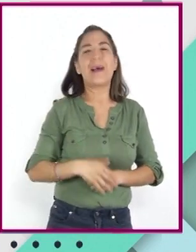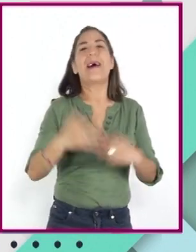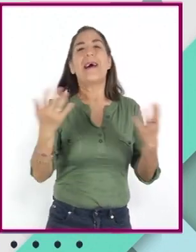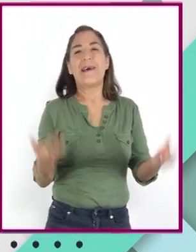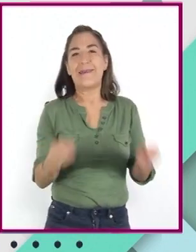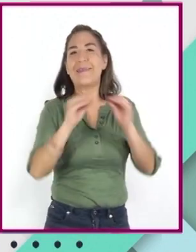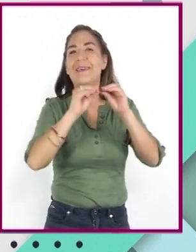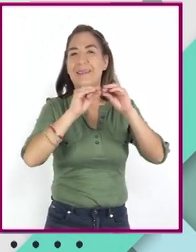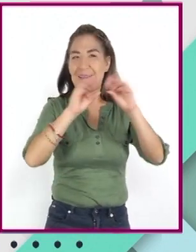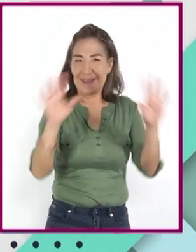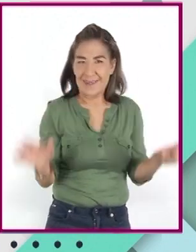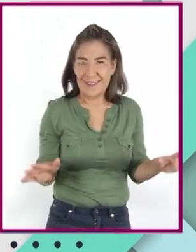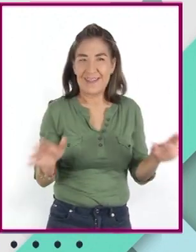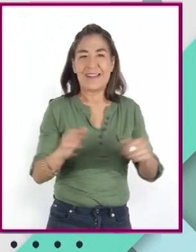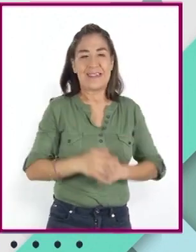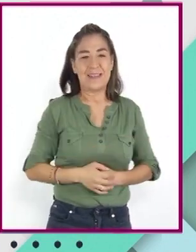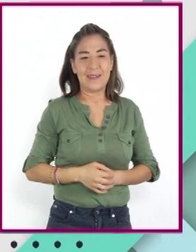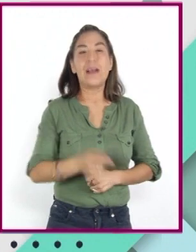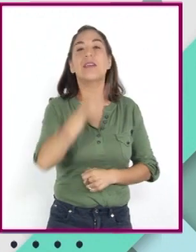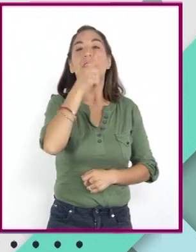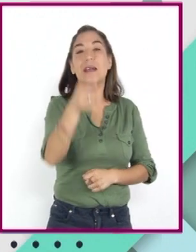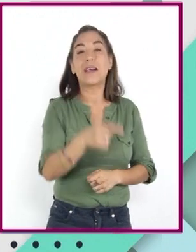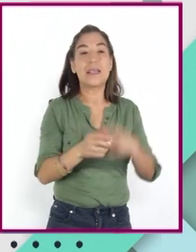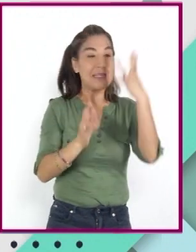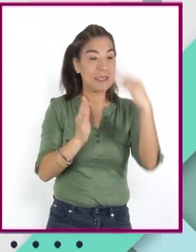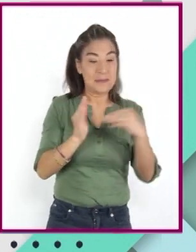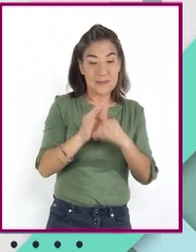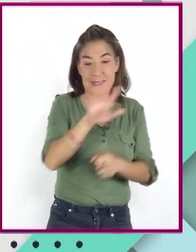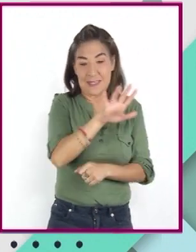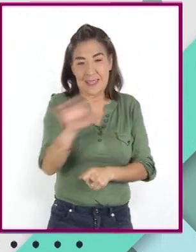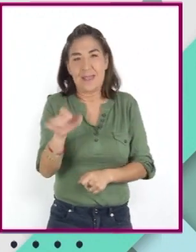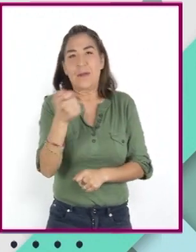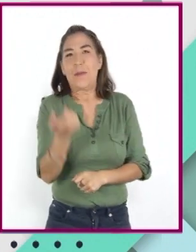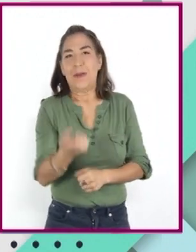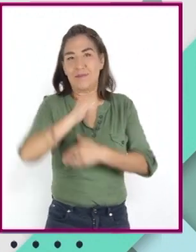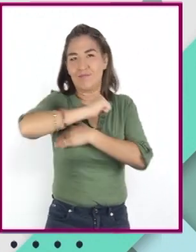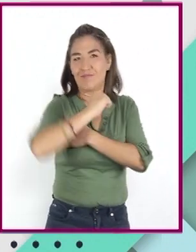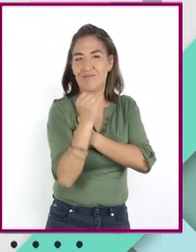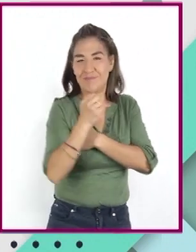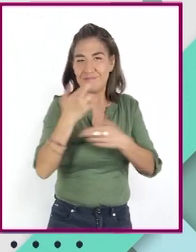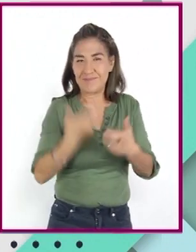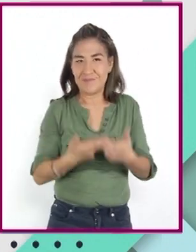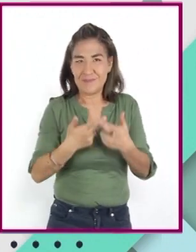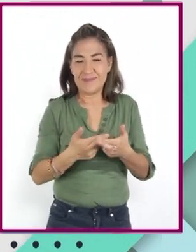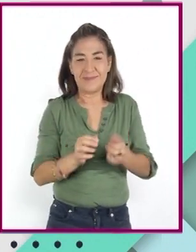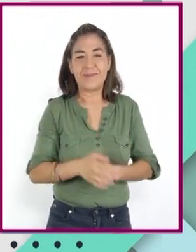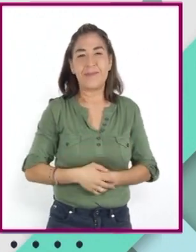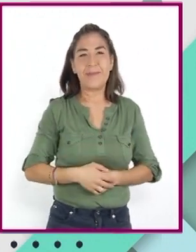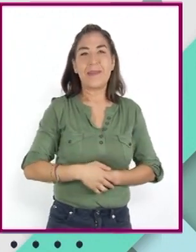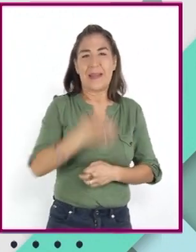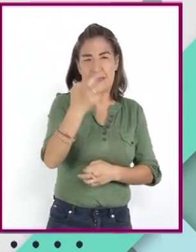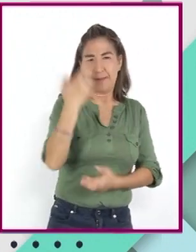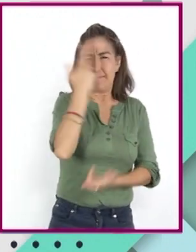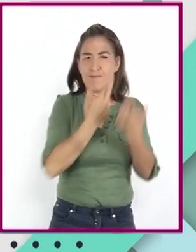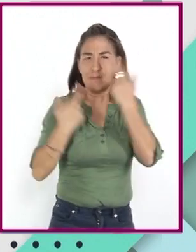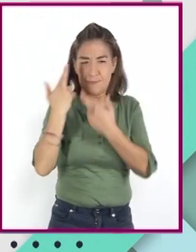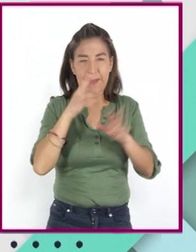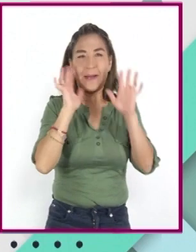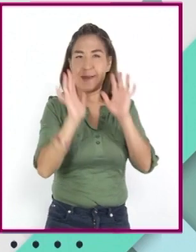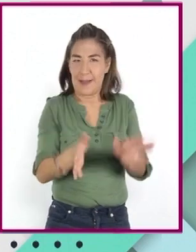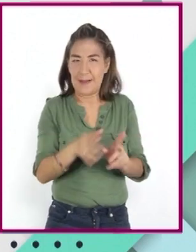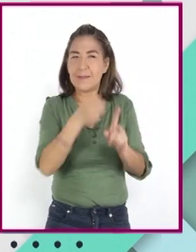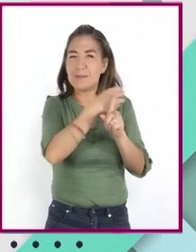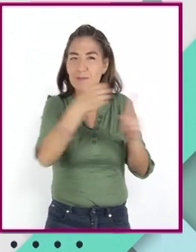Claro, finalmente dice que le quedaron 3,500 pesos. Después de haber analizado el enunciado,